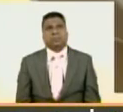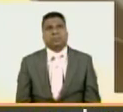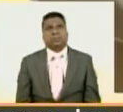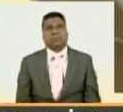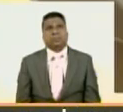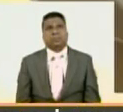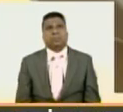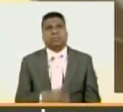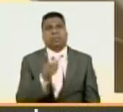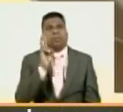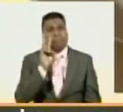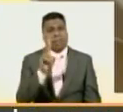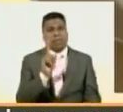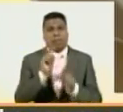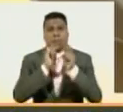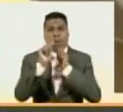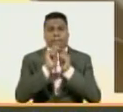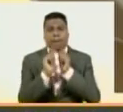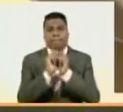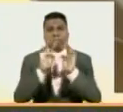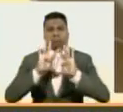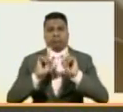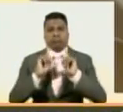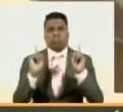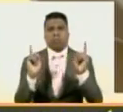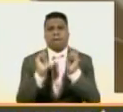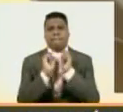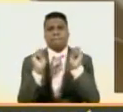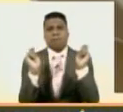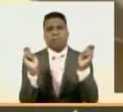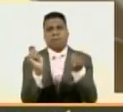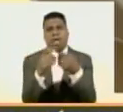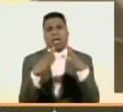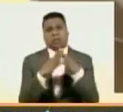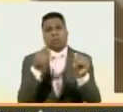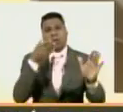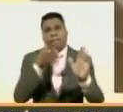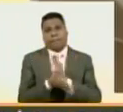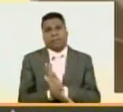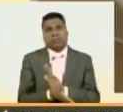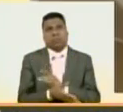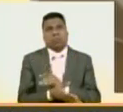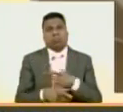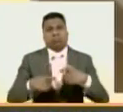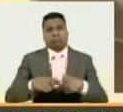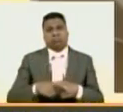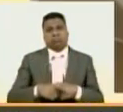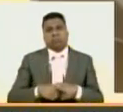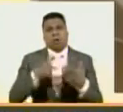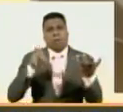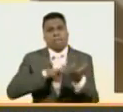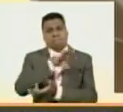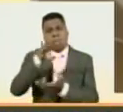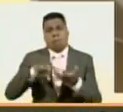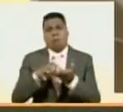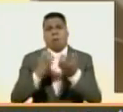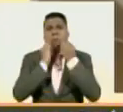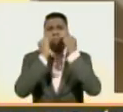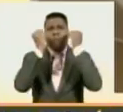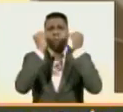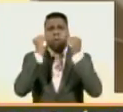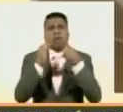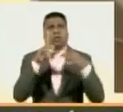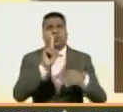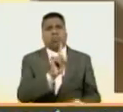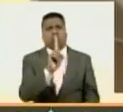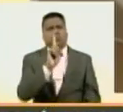Hace pocos minutos también veíamos la rueda de prensa del ministro Néstor Reverol Torres en torno a los hechos terroristas vandálicos el día de ayer en todo el país, y uno